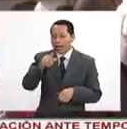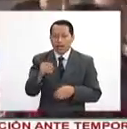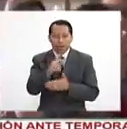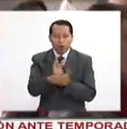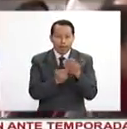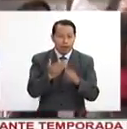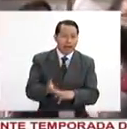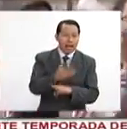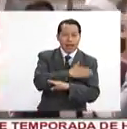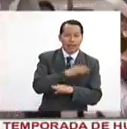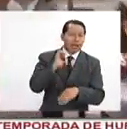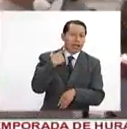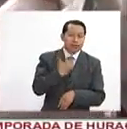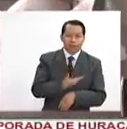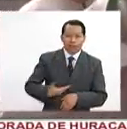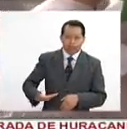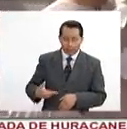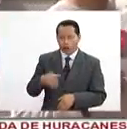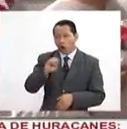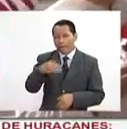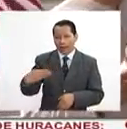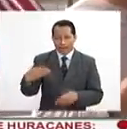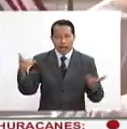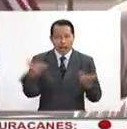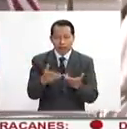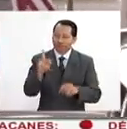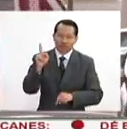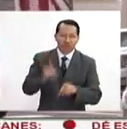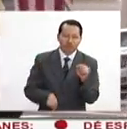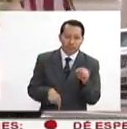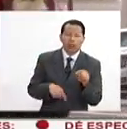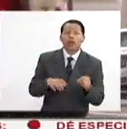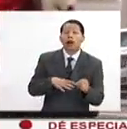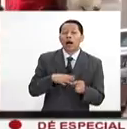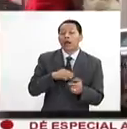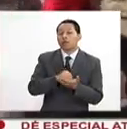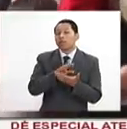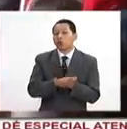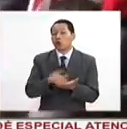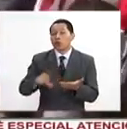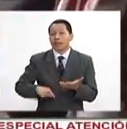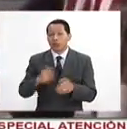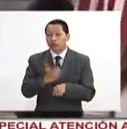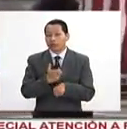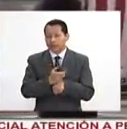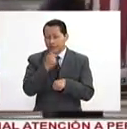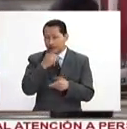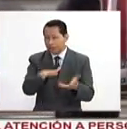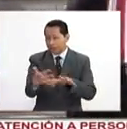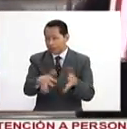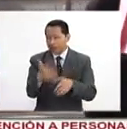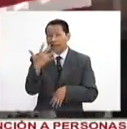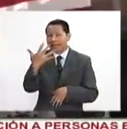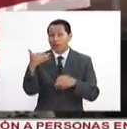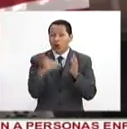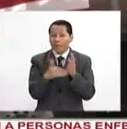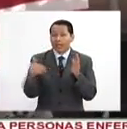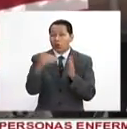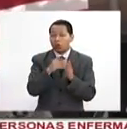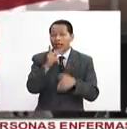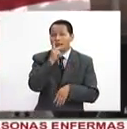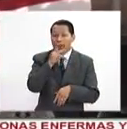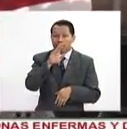creado por el expresidente Obama. De acuerdo con cifras del gobierno de Estados Unidos, hay cerca de 5 millones de